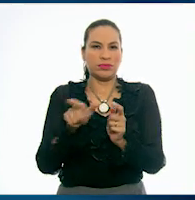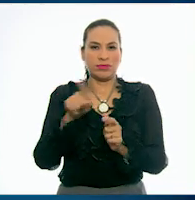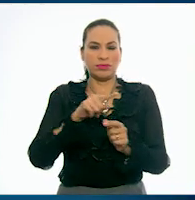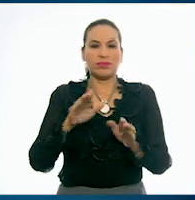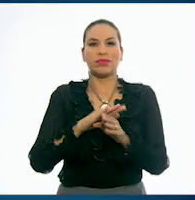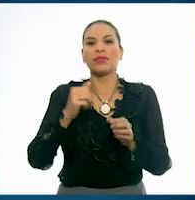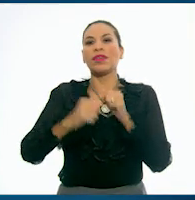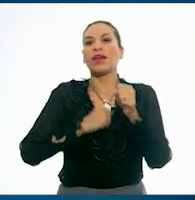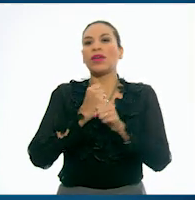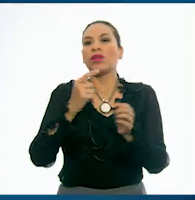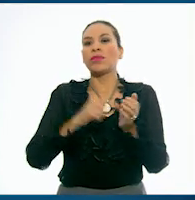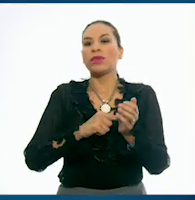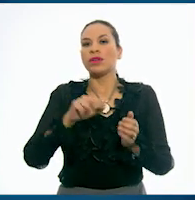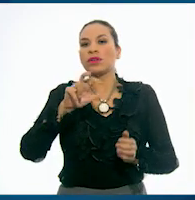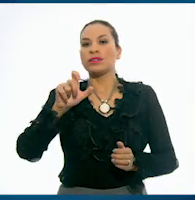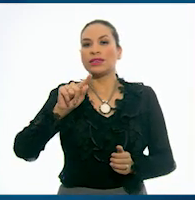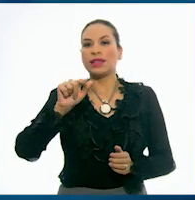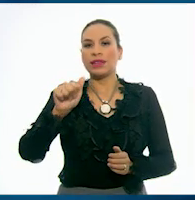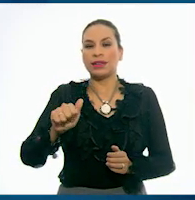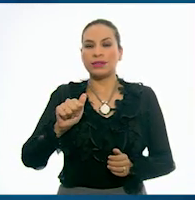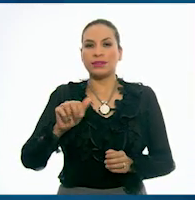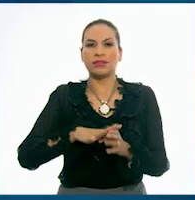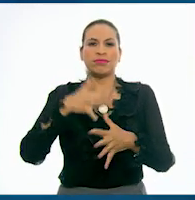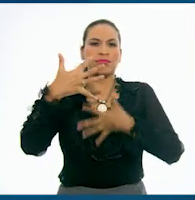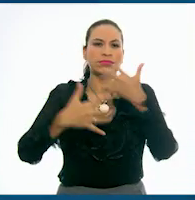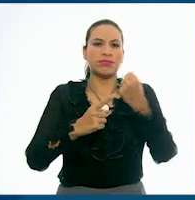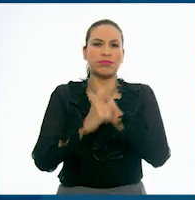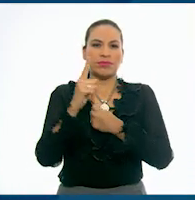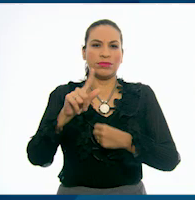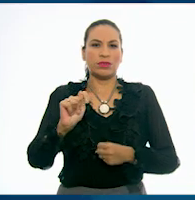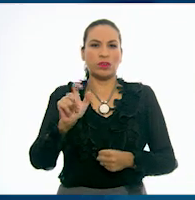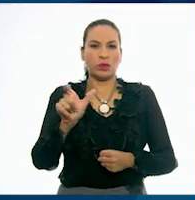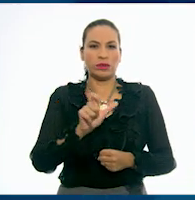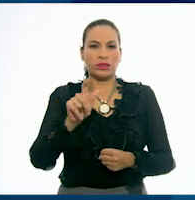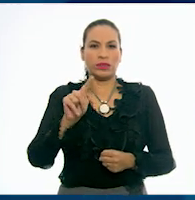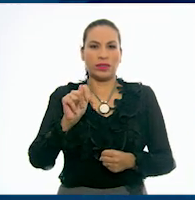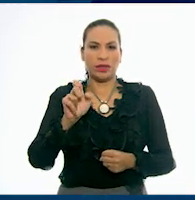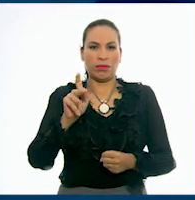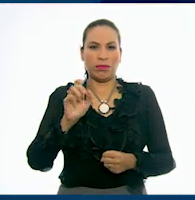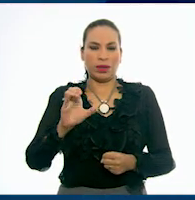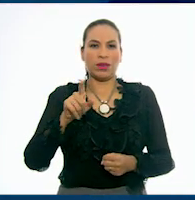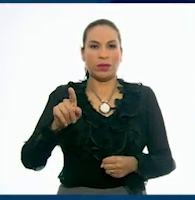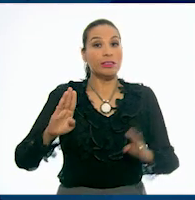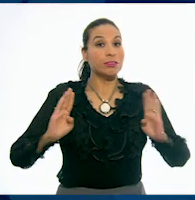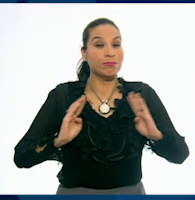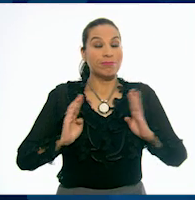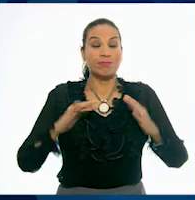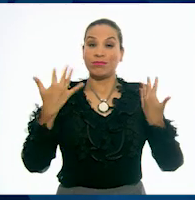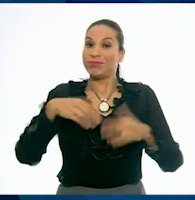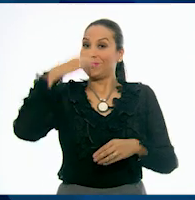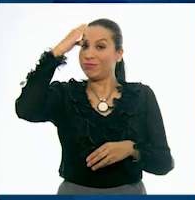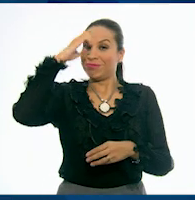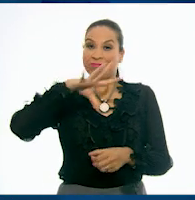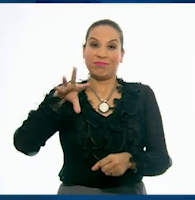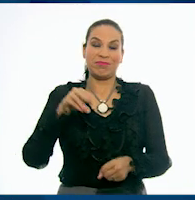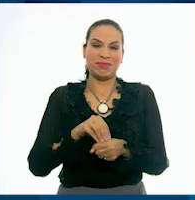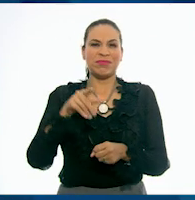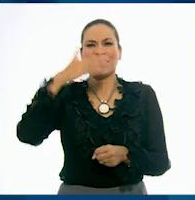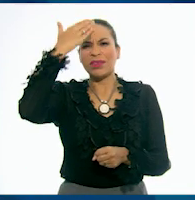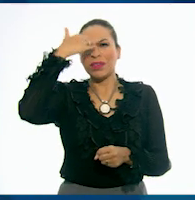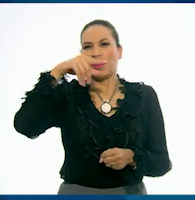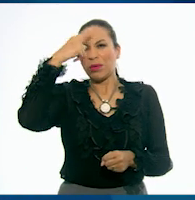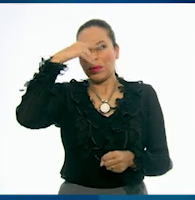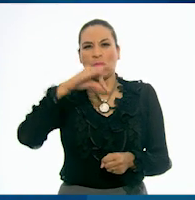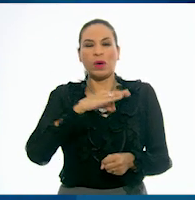de 1876 con la revuelta de Tuxtepec. Como un militar de gran experiencia, supo que